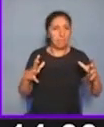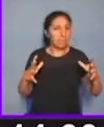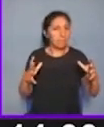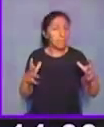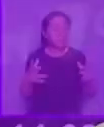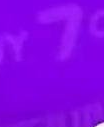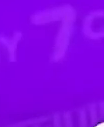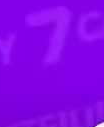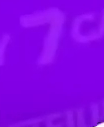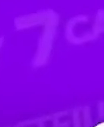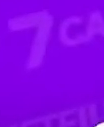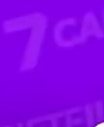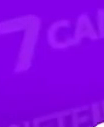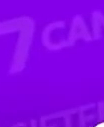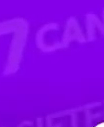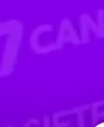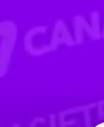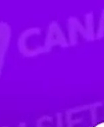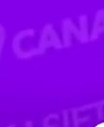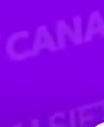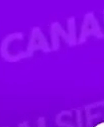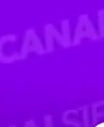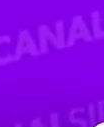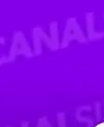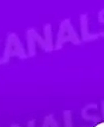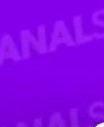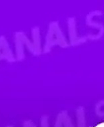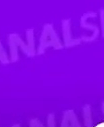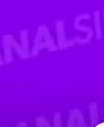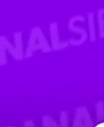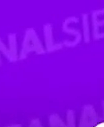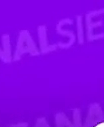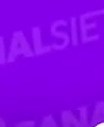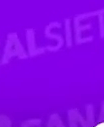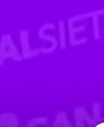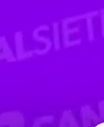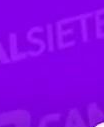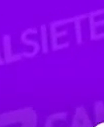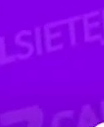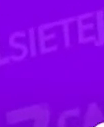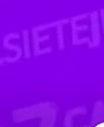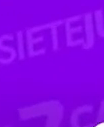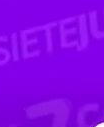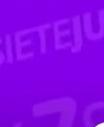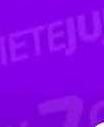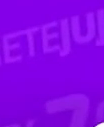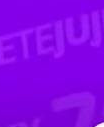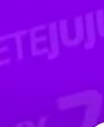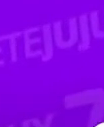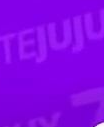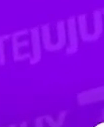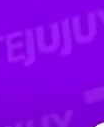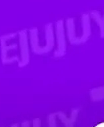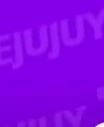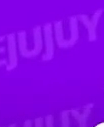este el tema de la policía los recorridos están cumpliendo digamos con lo que sería despeje los fines de semana porque Generalmente nosotros a veces estamos